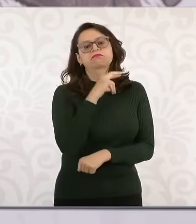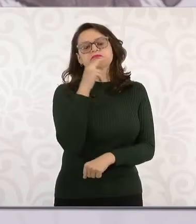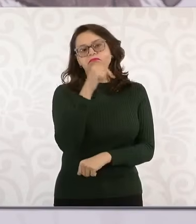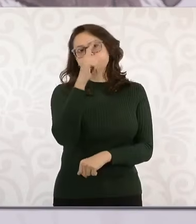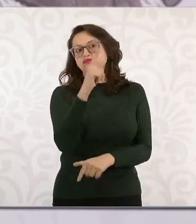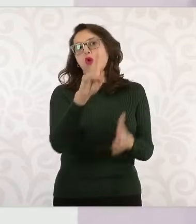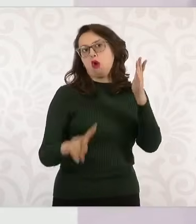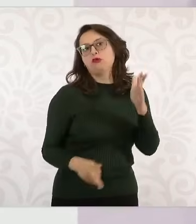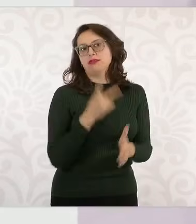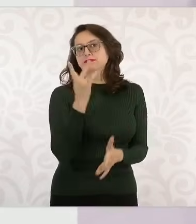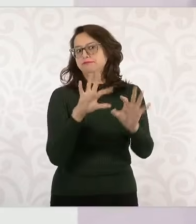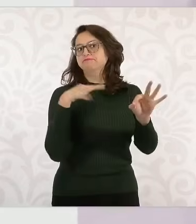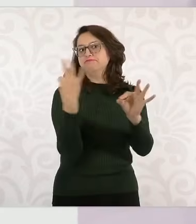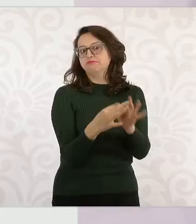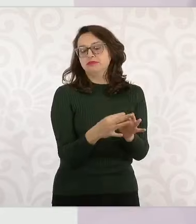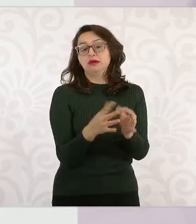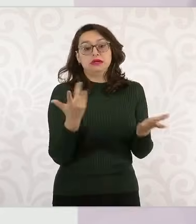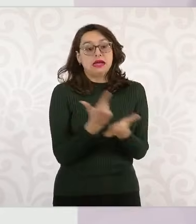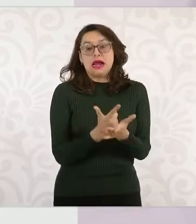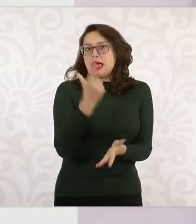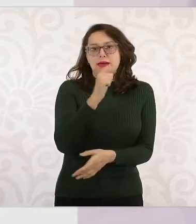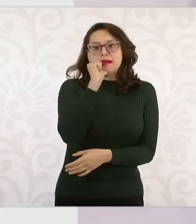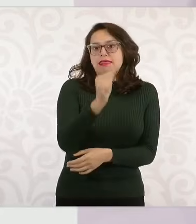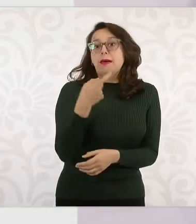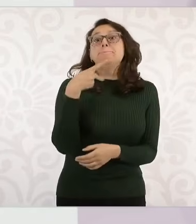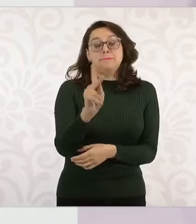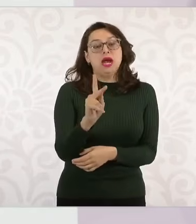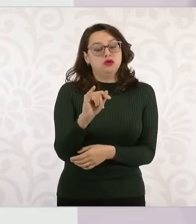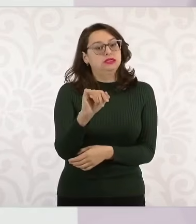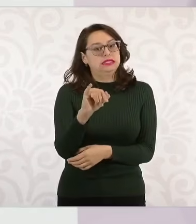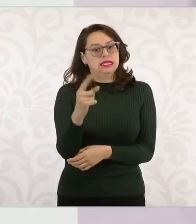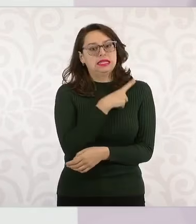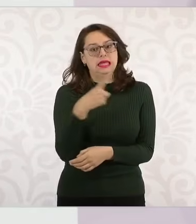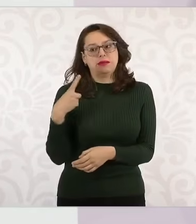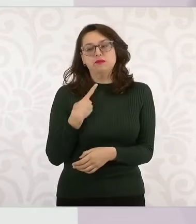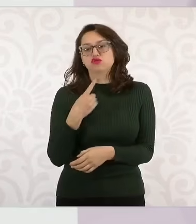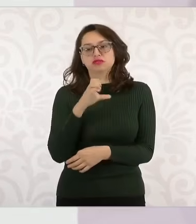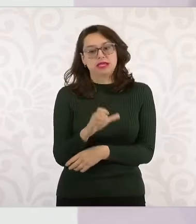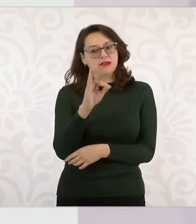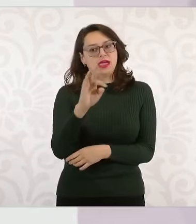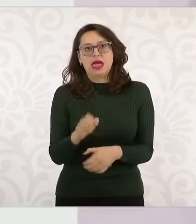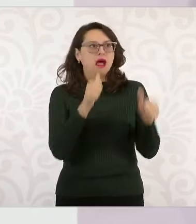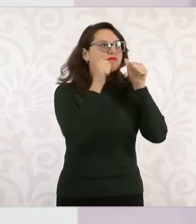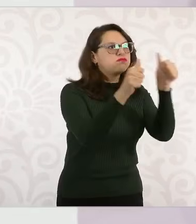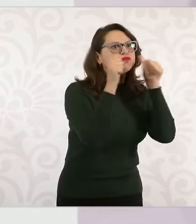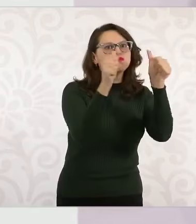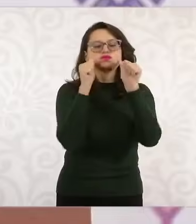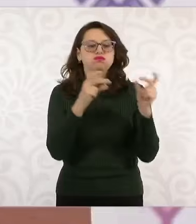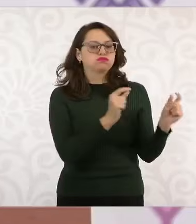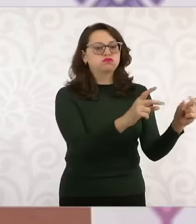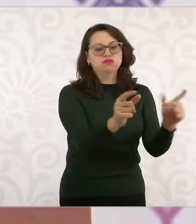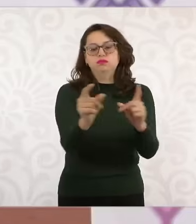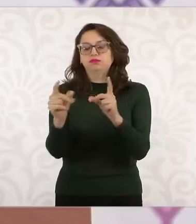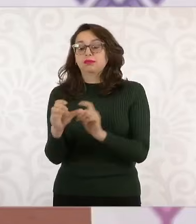asunto grave, pero está en mesa permanente Comisión Federal de Electricidad, y si ustedes se fijan en sus redes